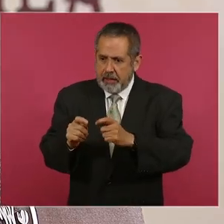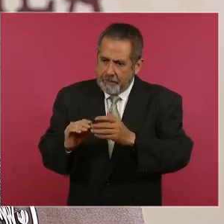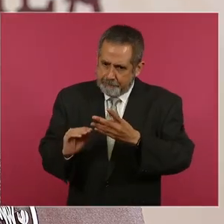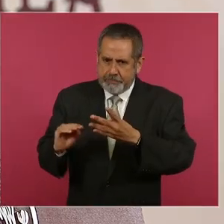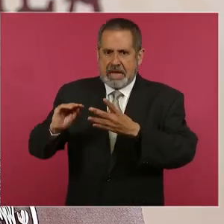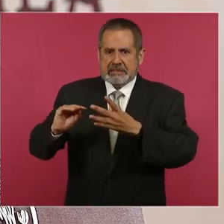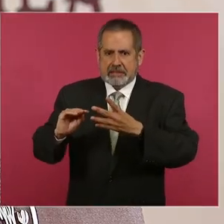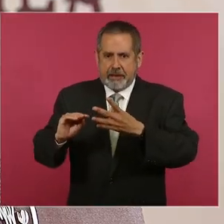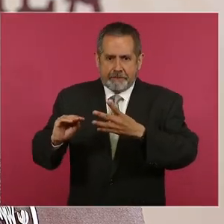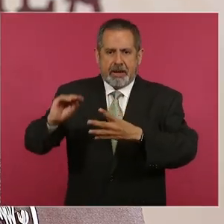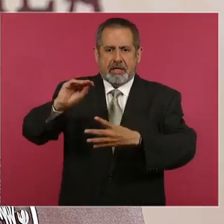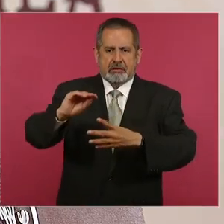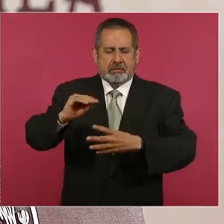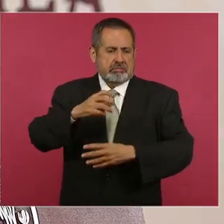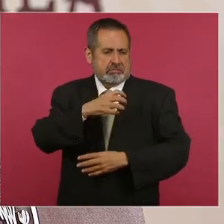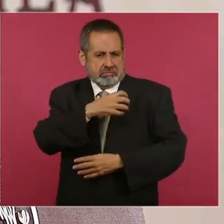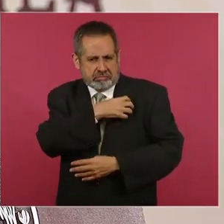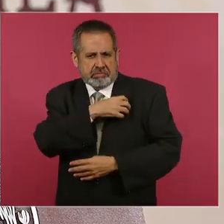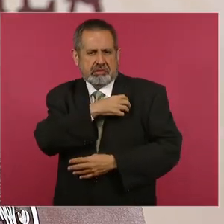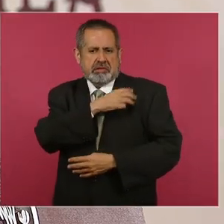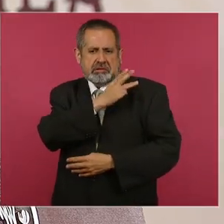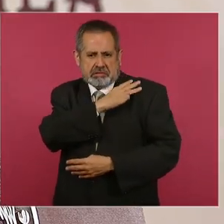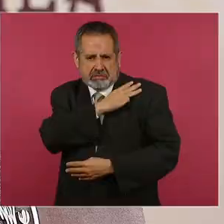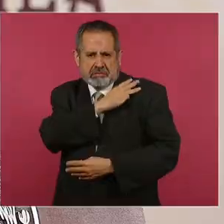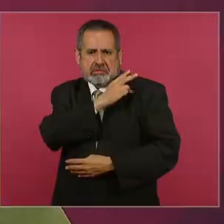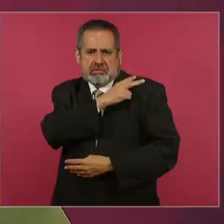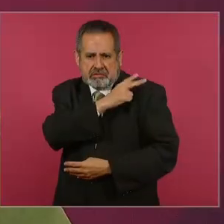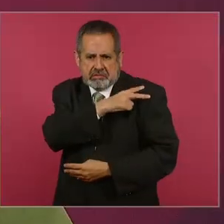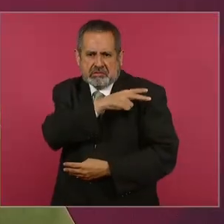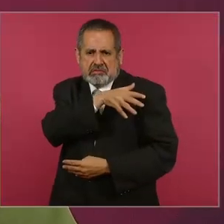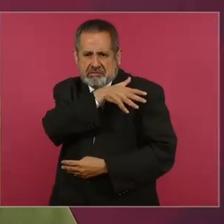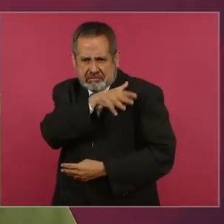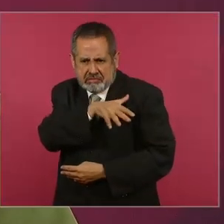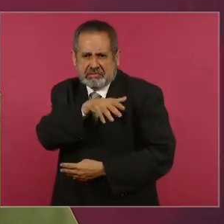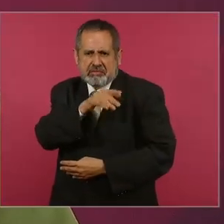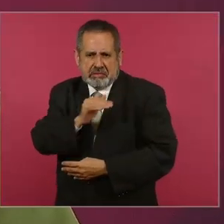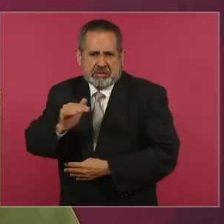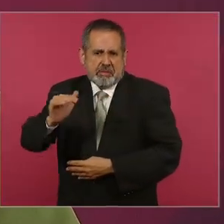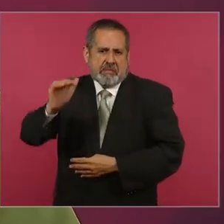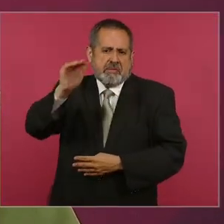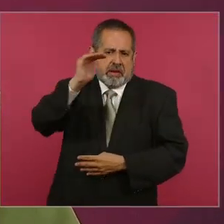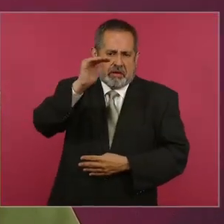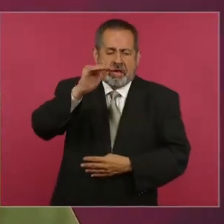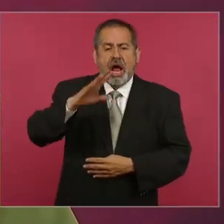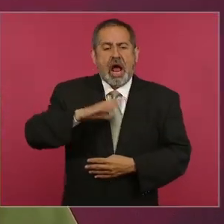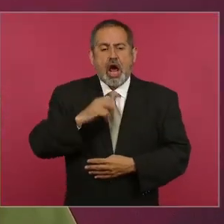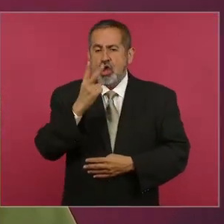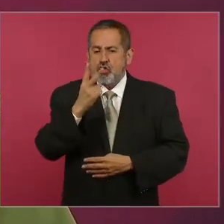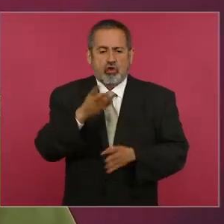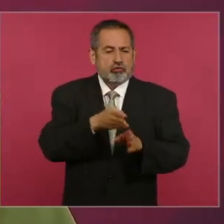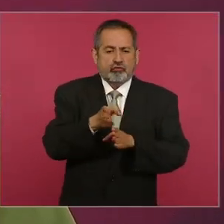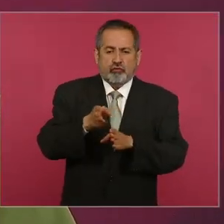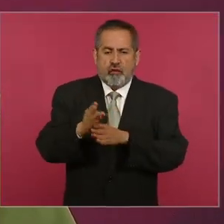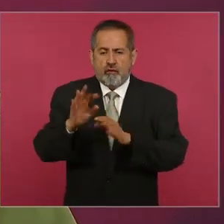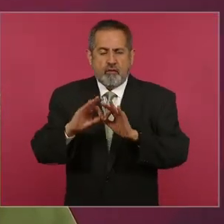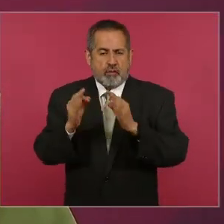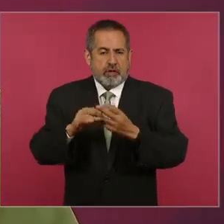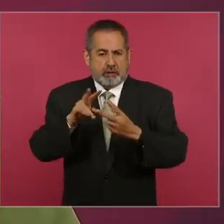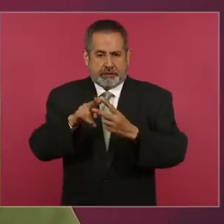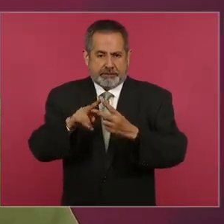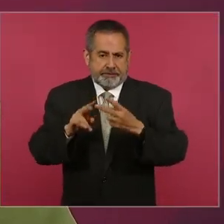de oficiales, de jefes, de generales, tiene dos procedimientos. Uno